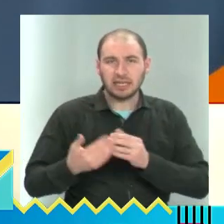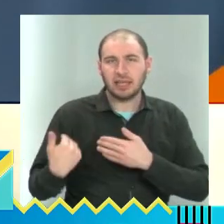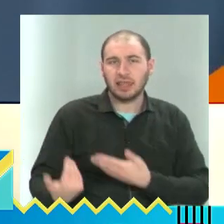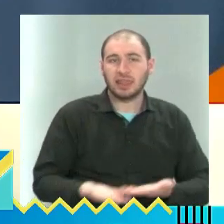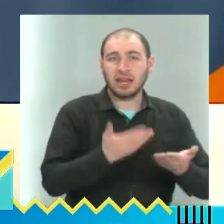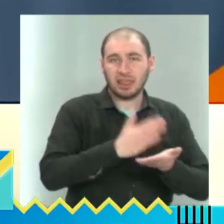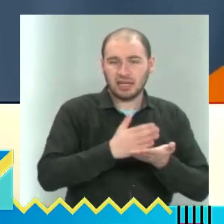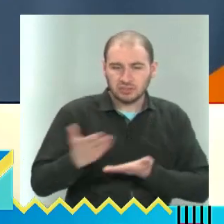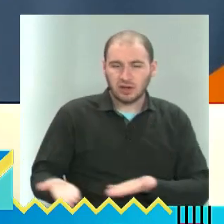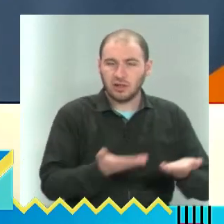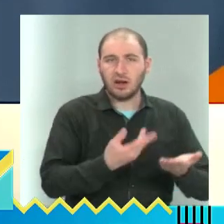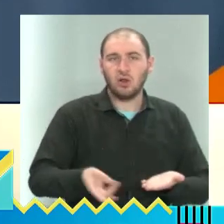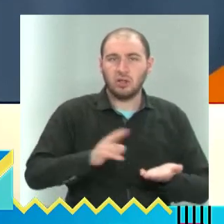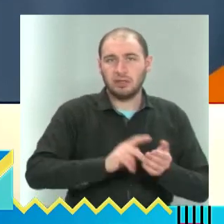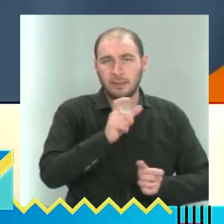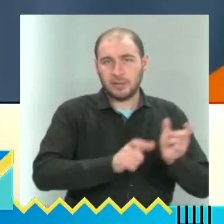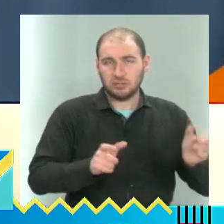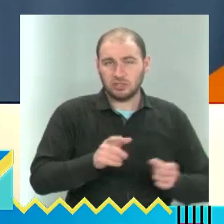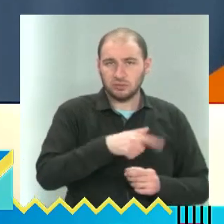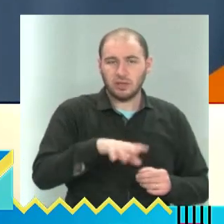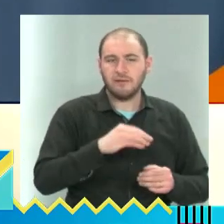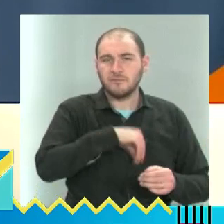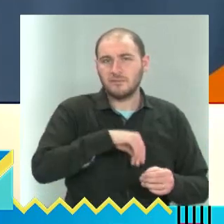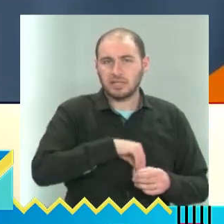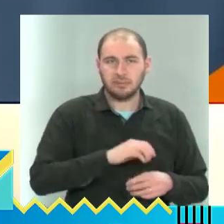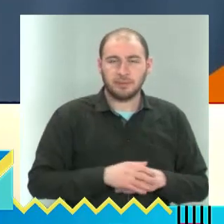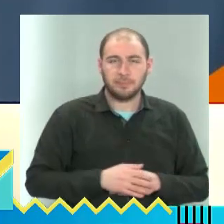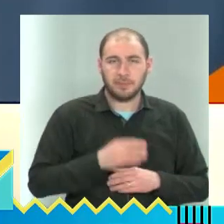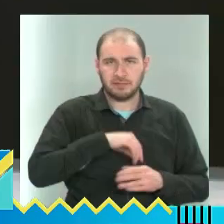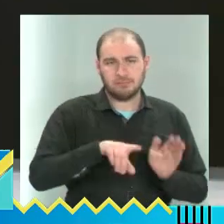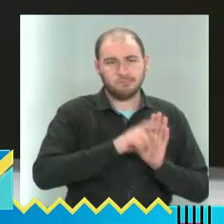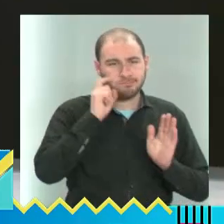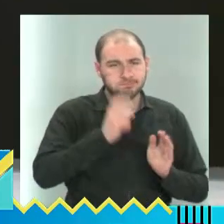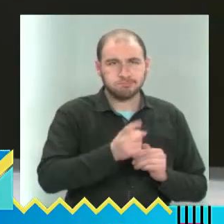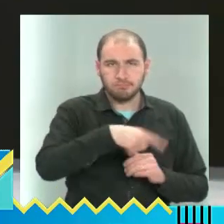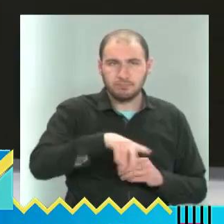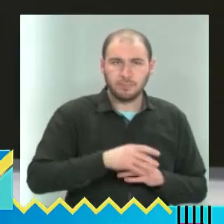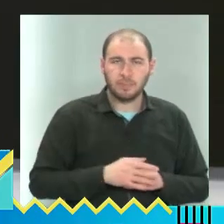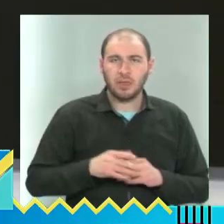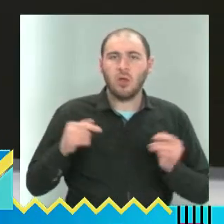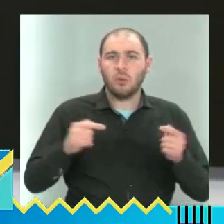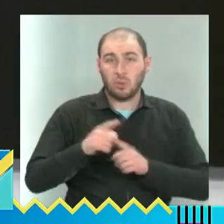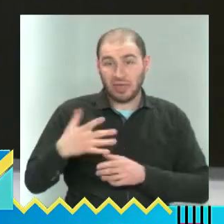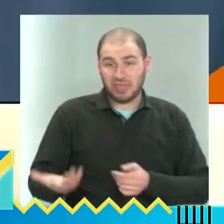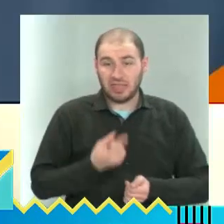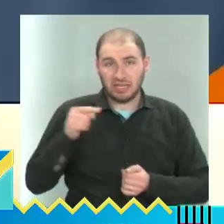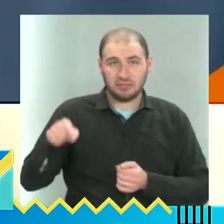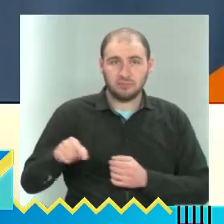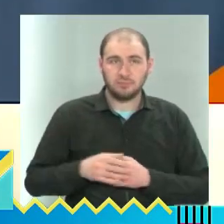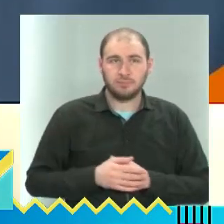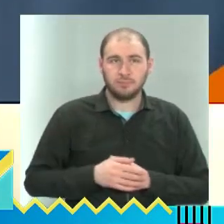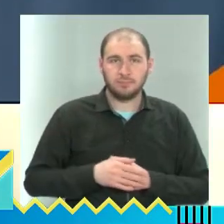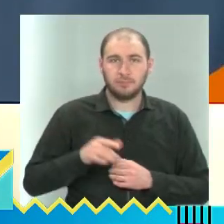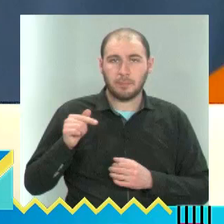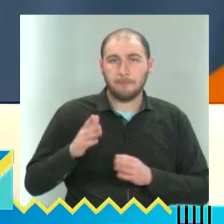restitución de derechos de estas personas que han sido víctimas de este delito. Lo que se intenta desde la dirección es dar